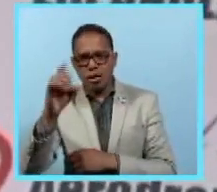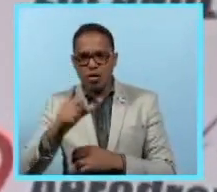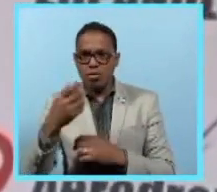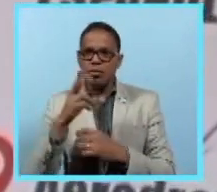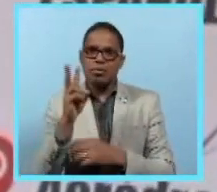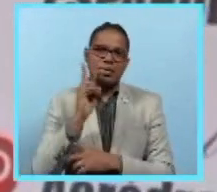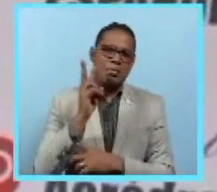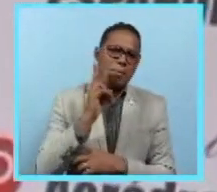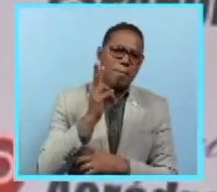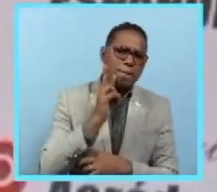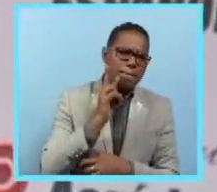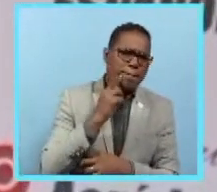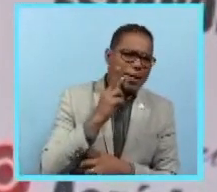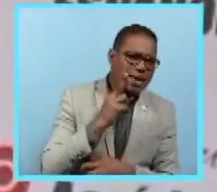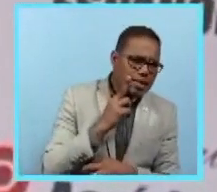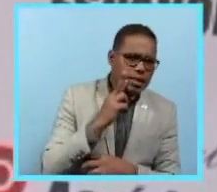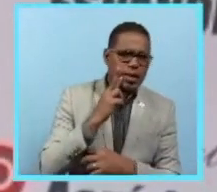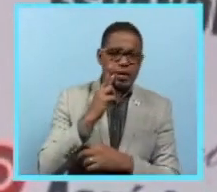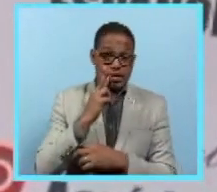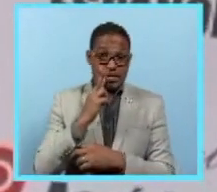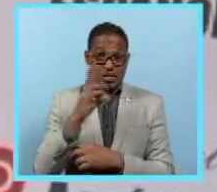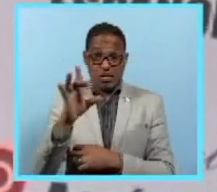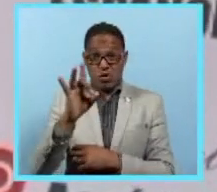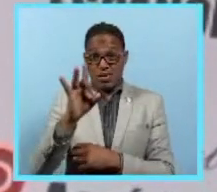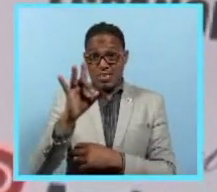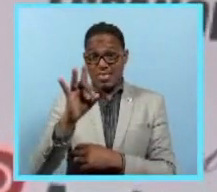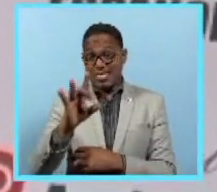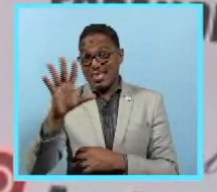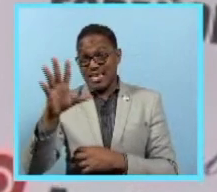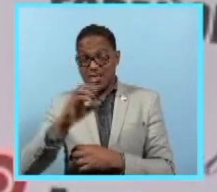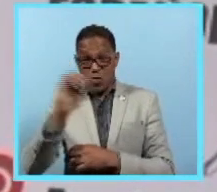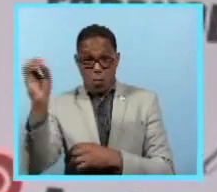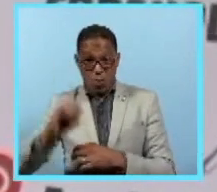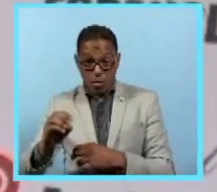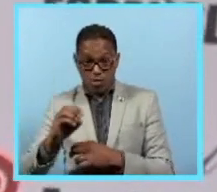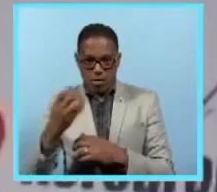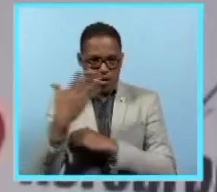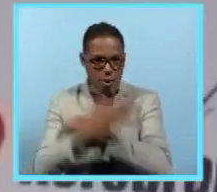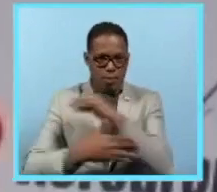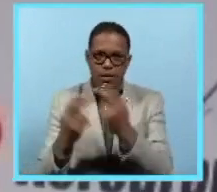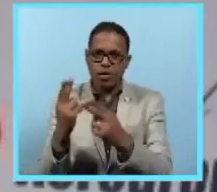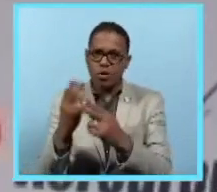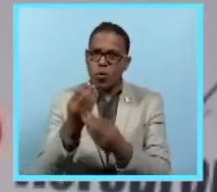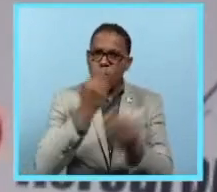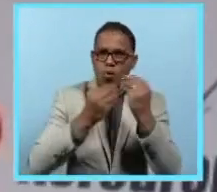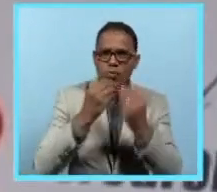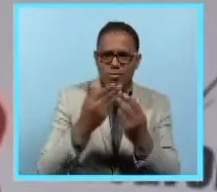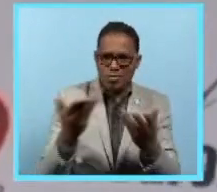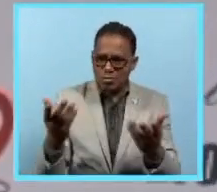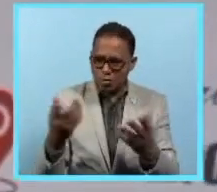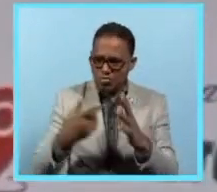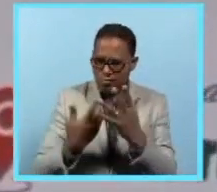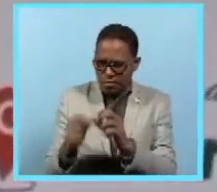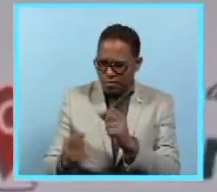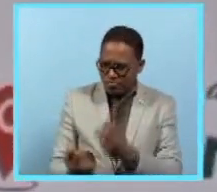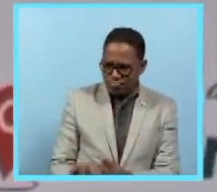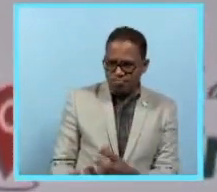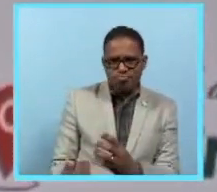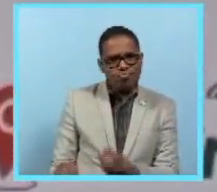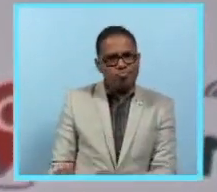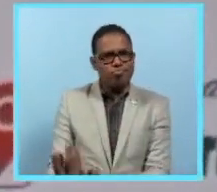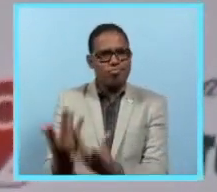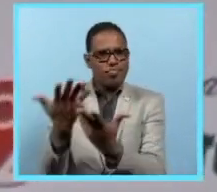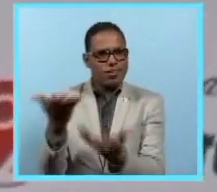el 85% de los vegetales que se consumen en el país. O sea, estamos garantizando